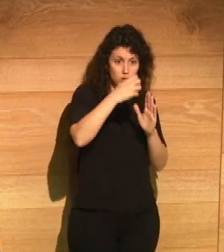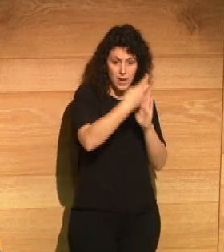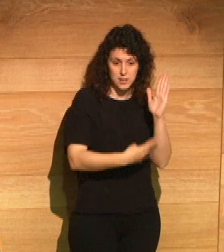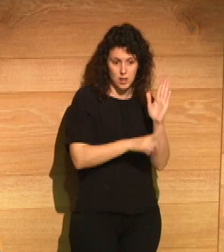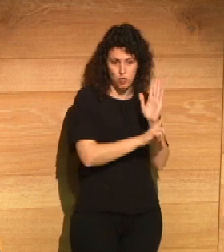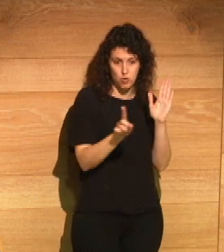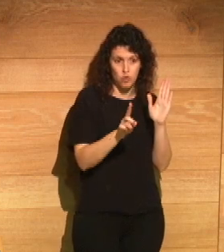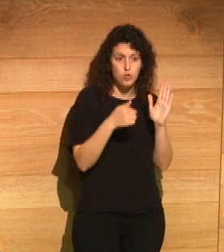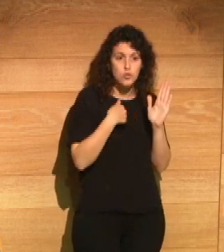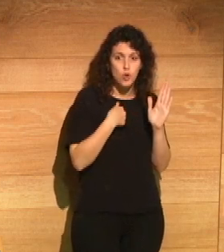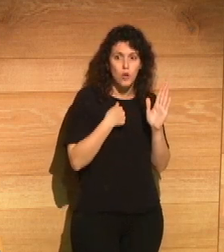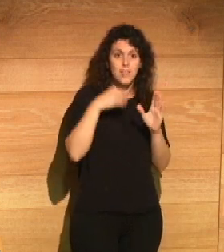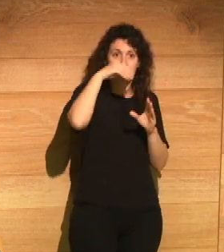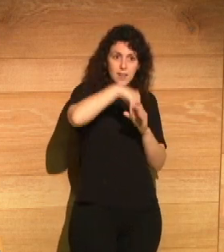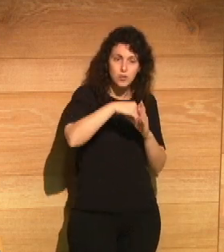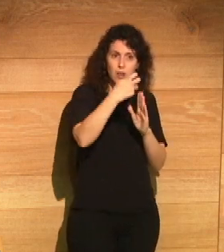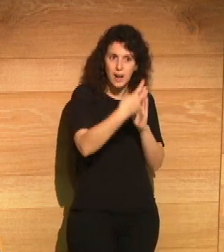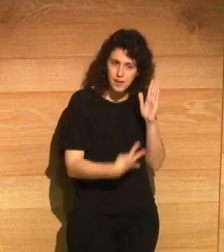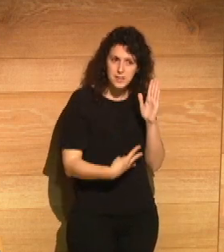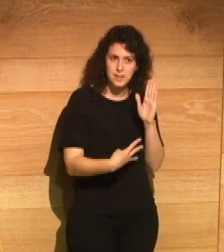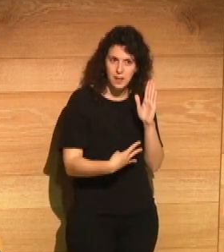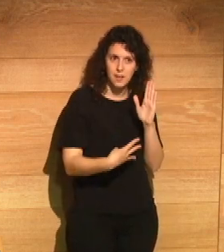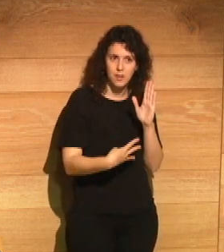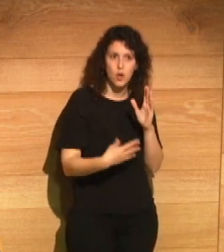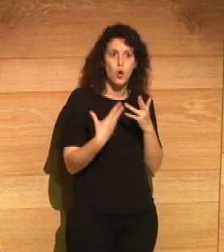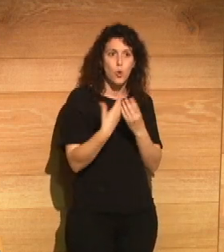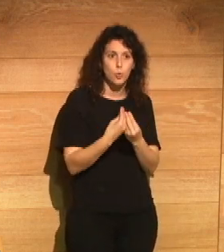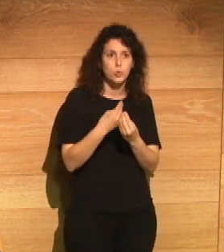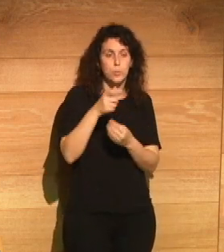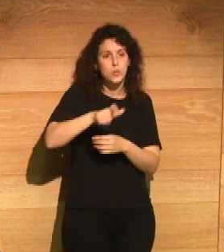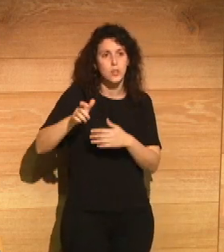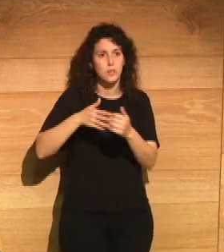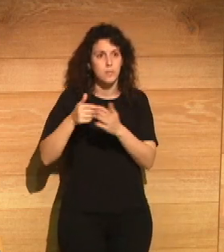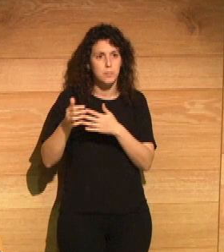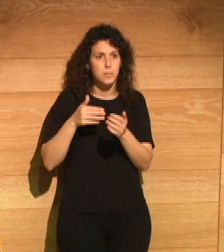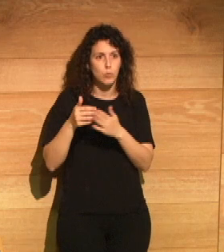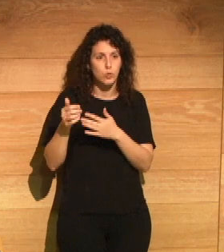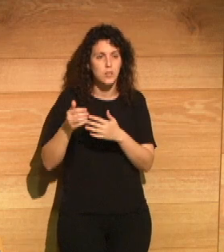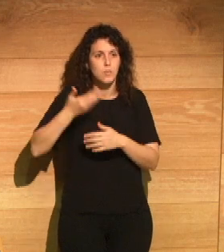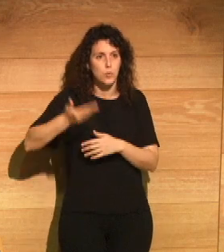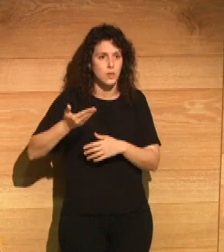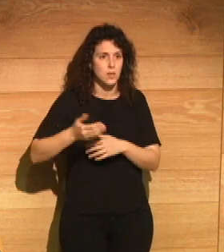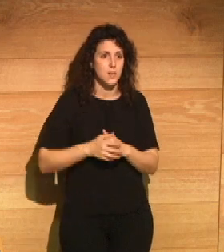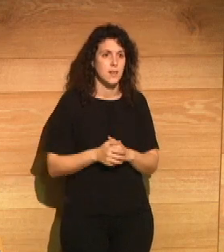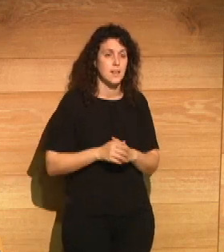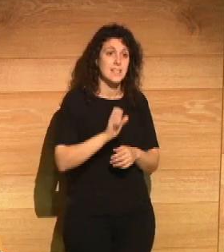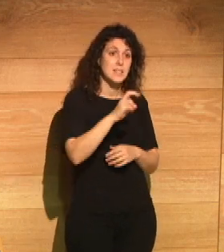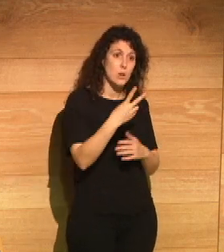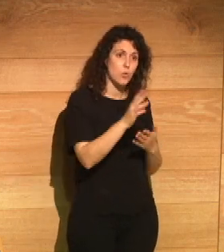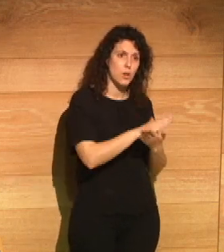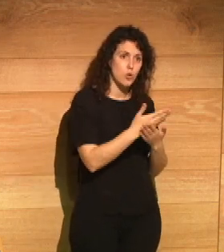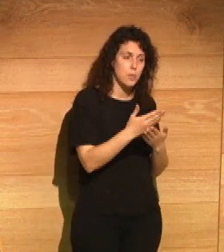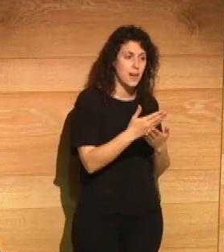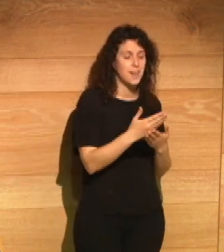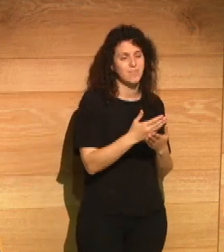nivel de esos grandes autores. Y creo que ahí la siguiente novela que yo escribí le fue mal. Le fue mal en ventas